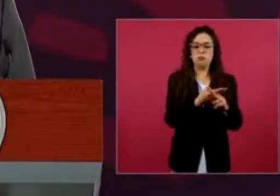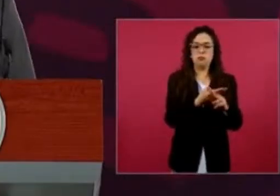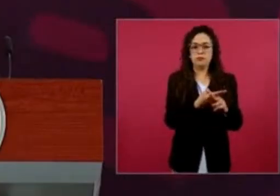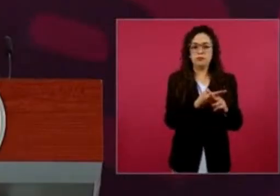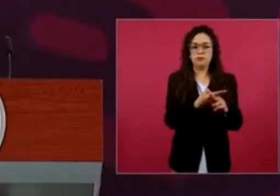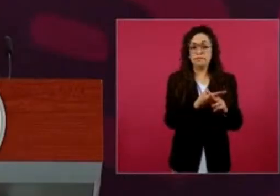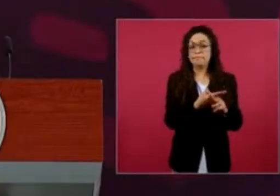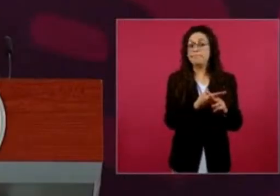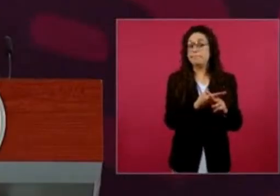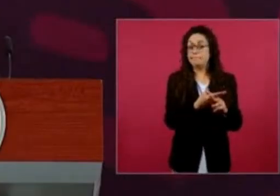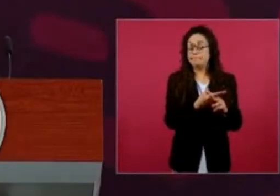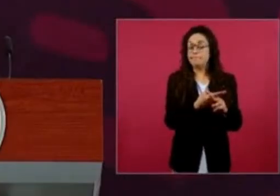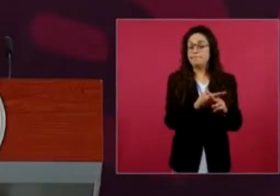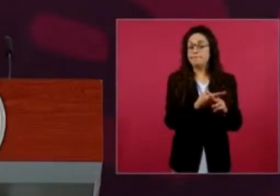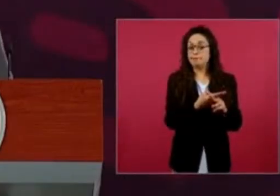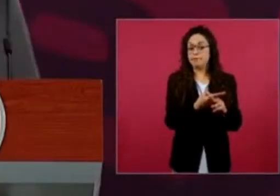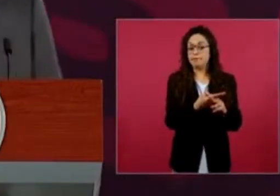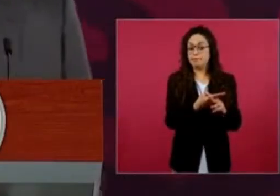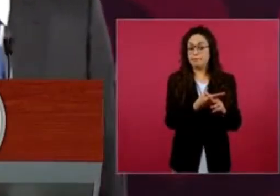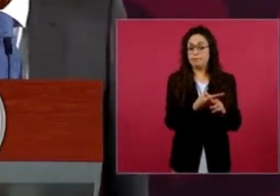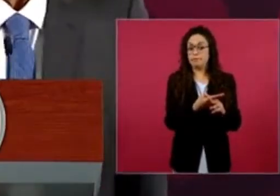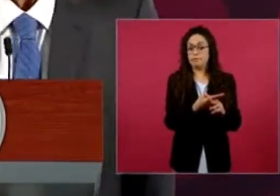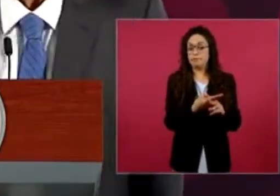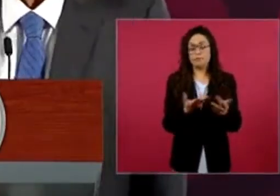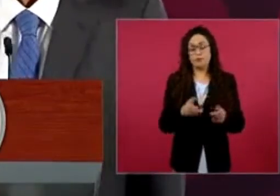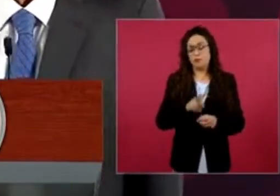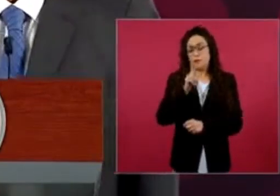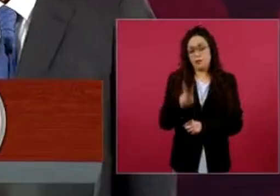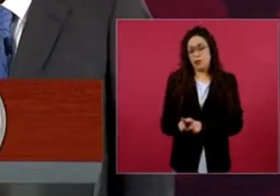Entonces, yo no quiero que nadie sufra,